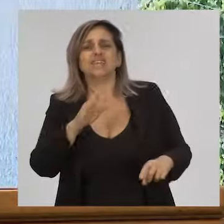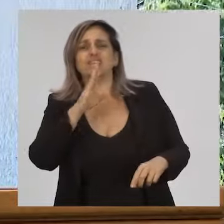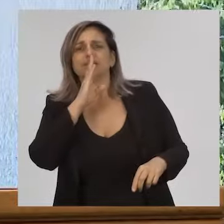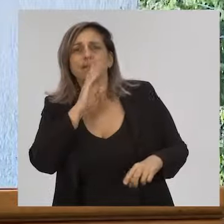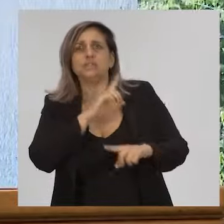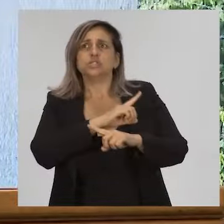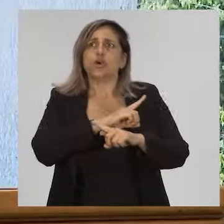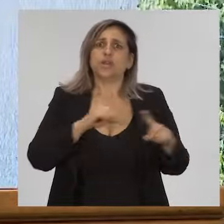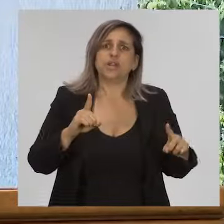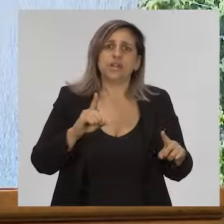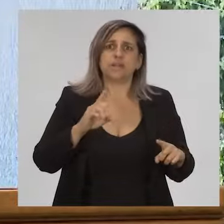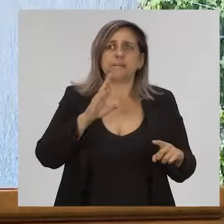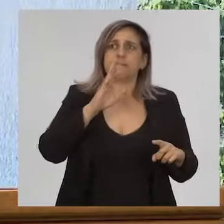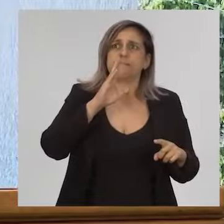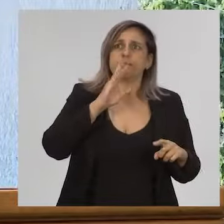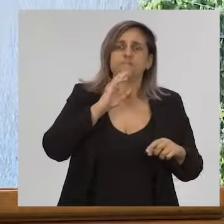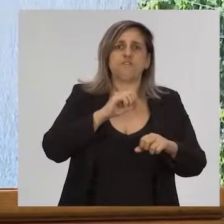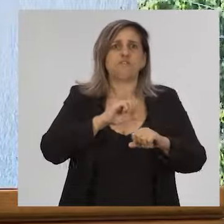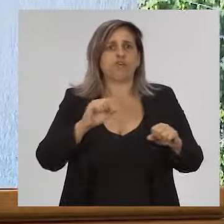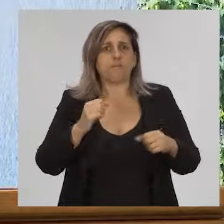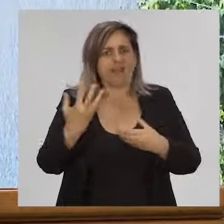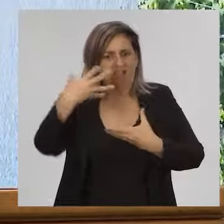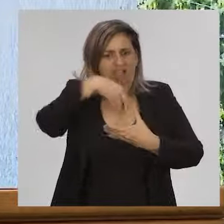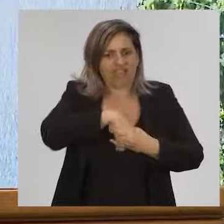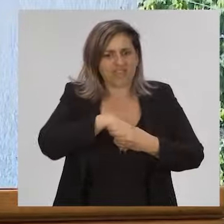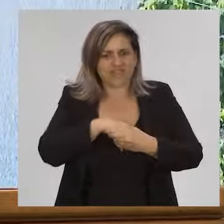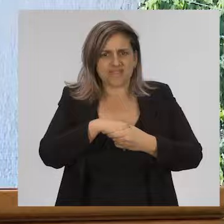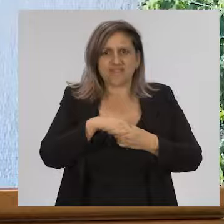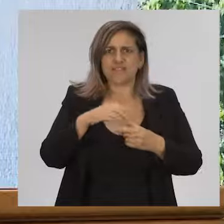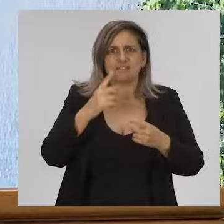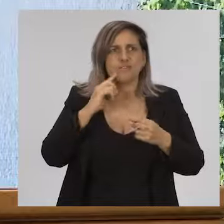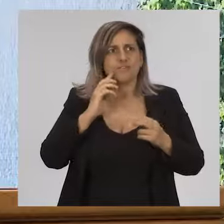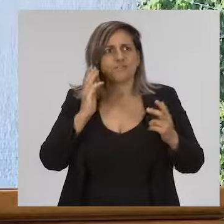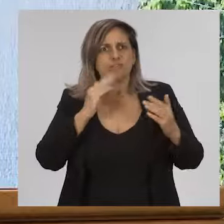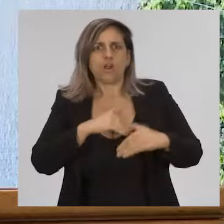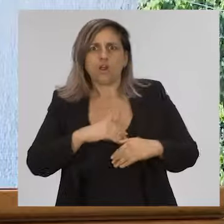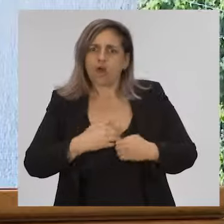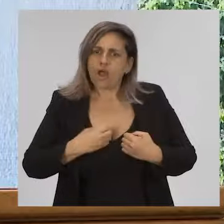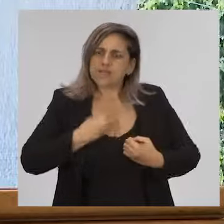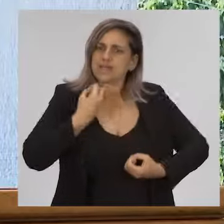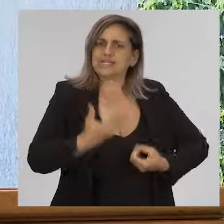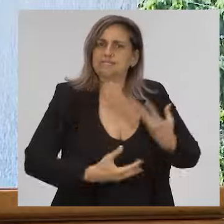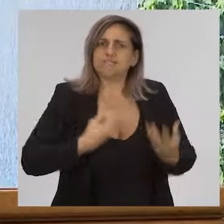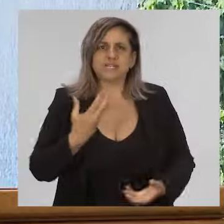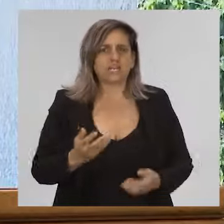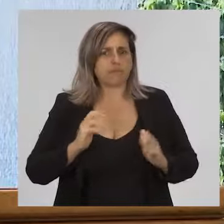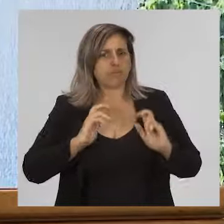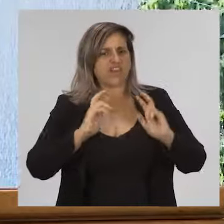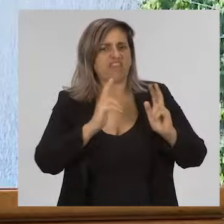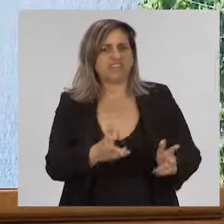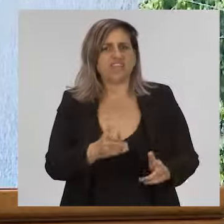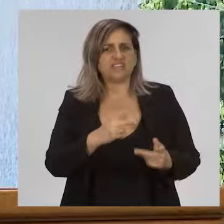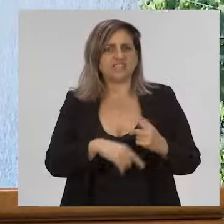tabú. Y también es muy importante, yo lo decía también en Rocha cuando inauguramos, que